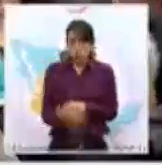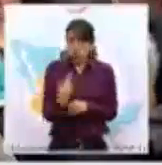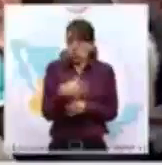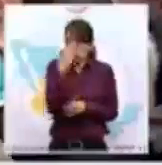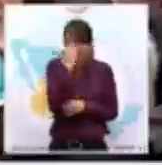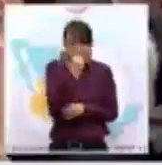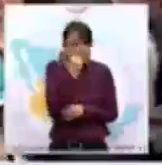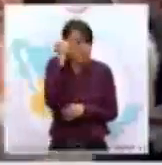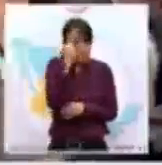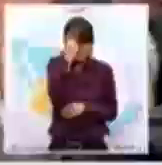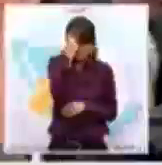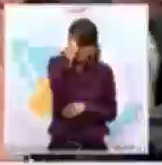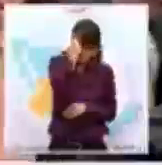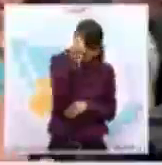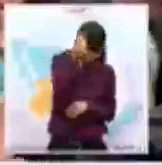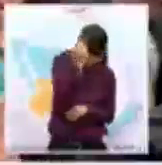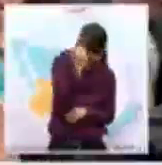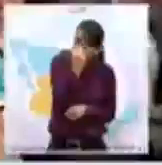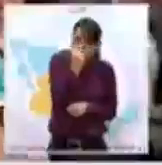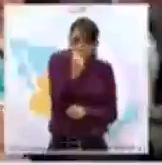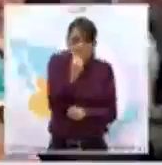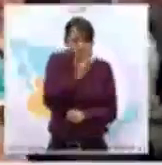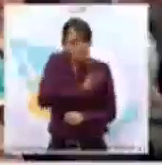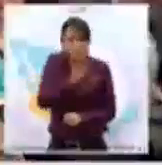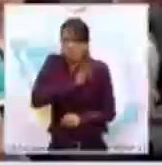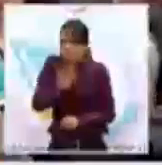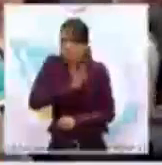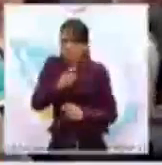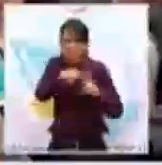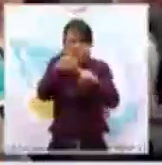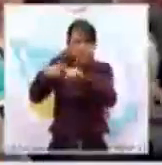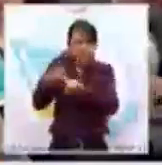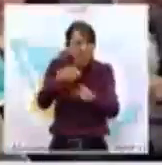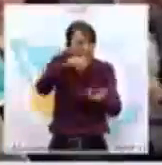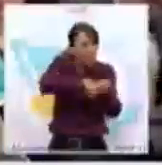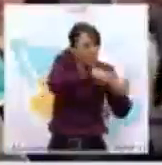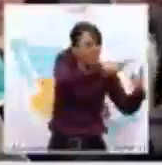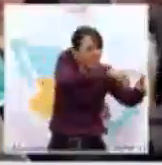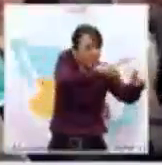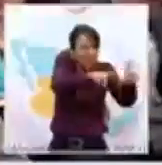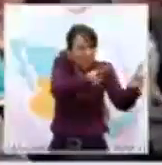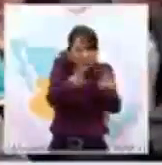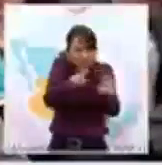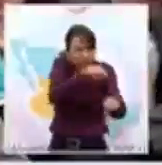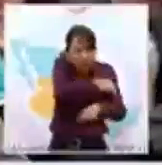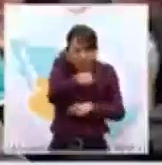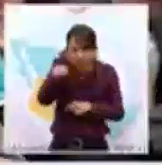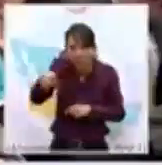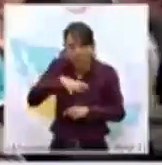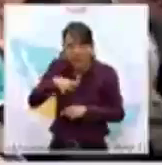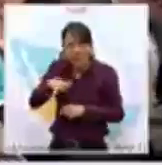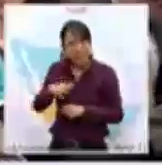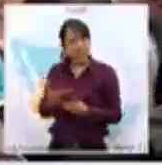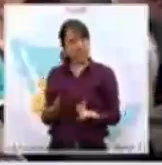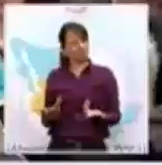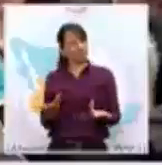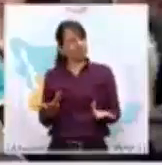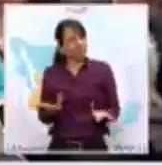diferentes sectores de la población, que cuando los comparamos con diferencias